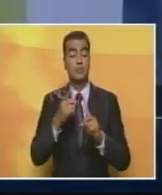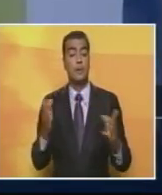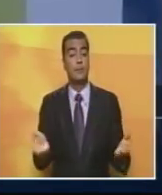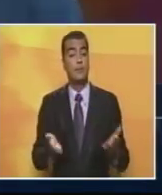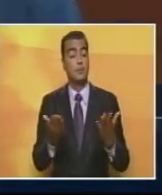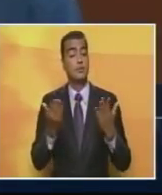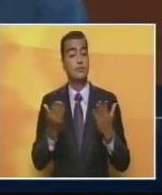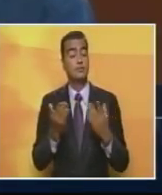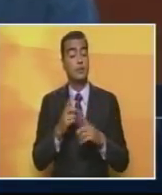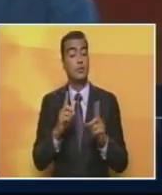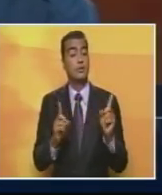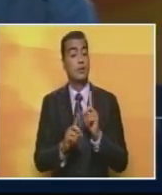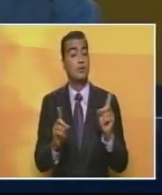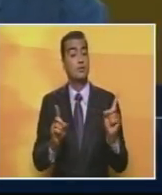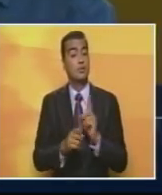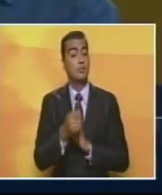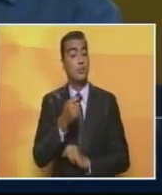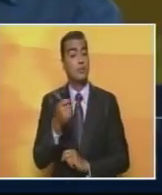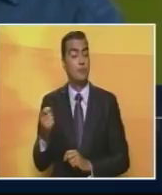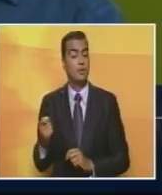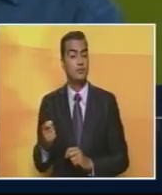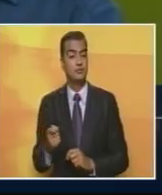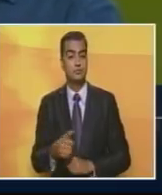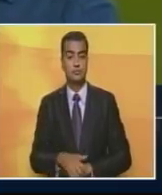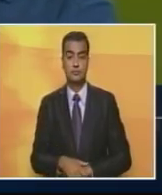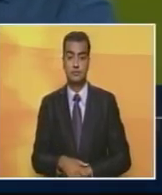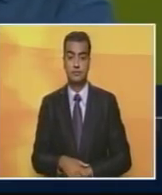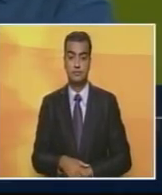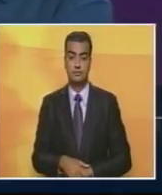las transacciones por pagos electrónicos.